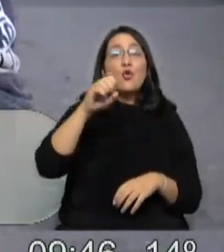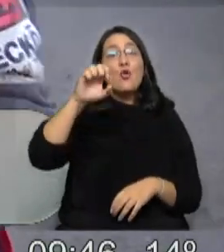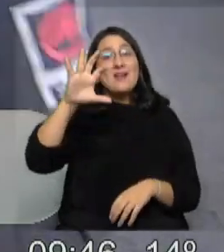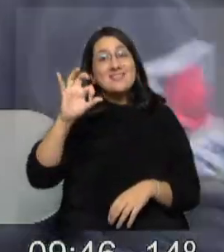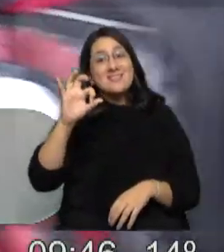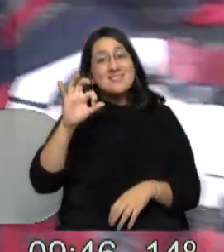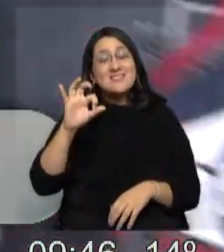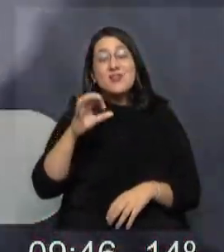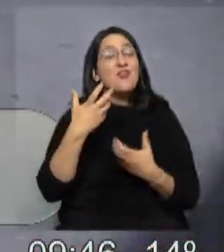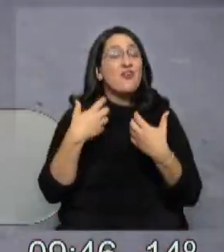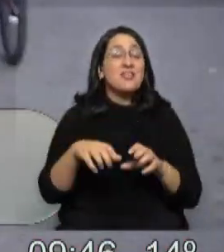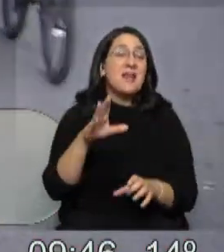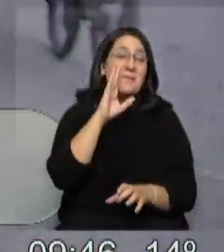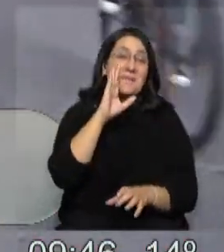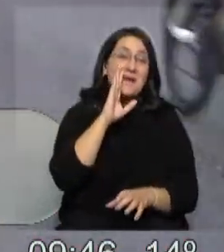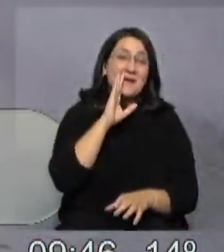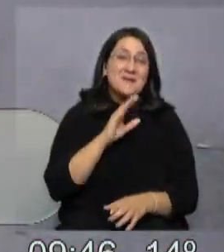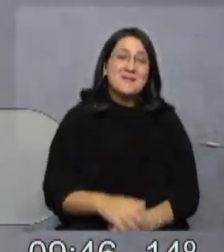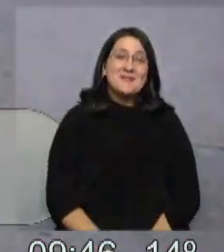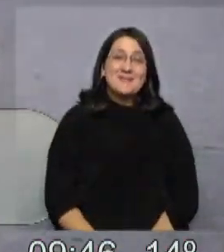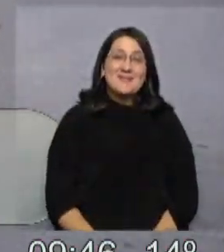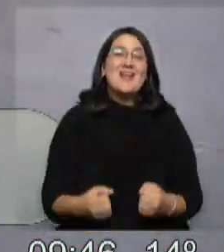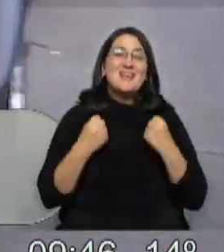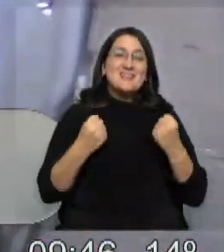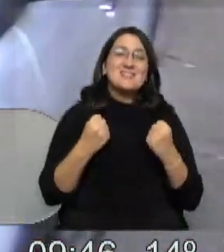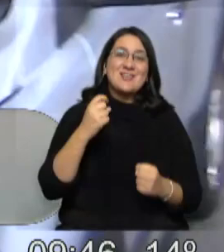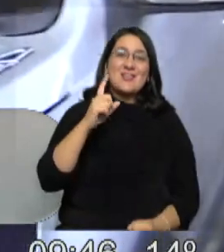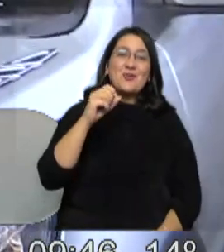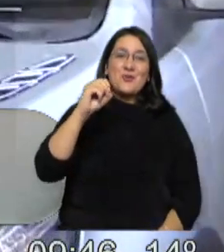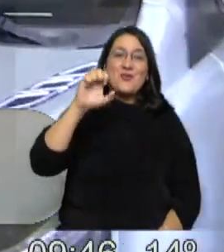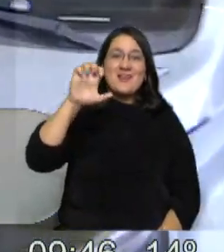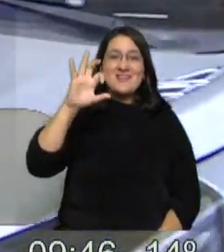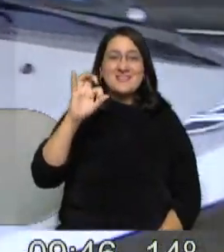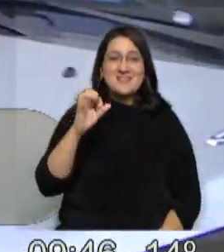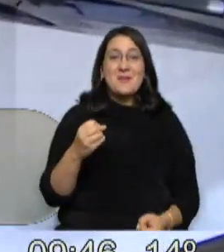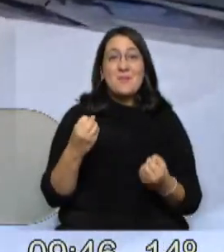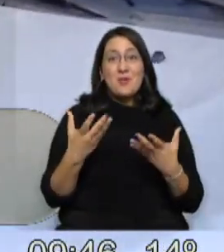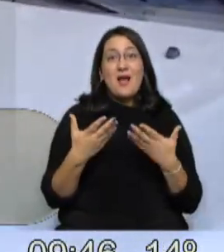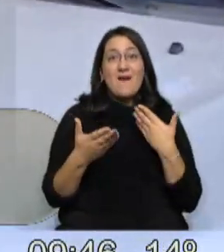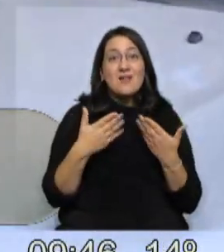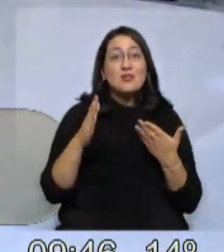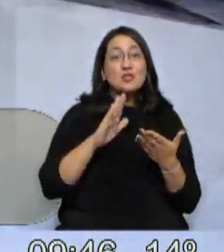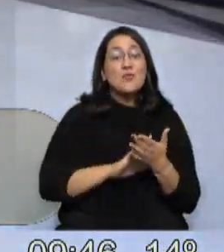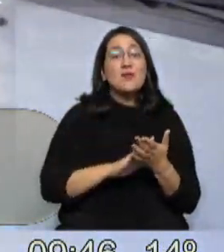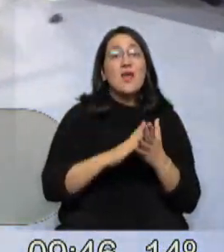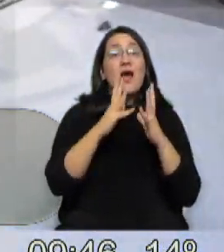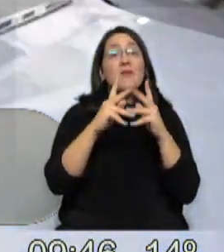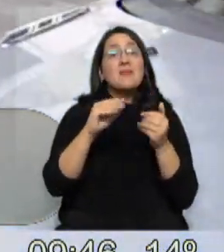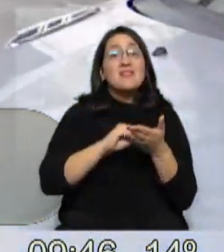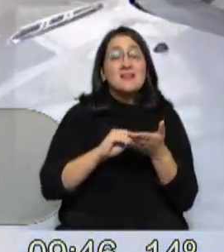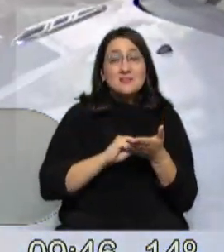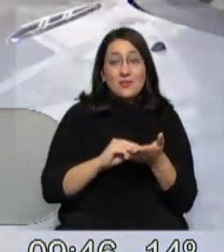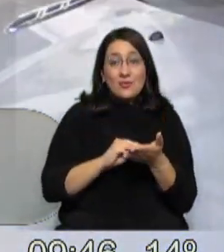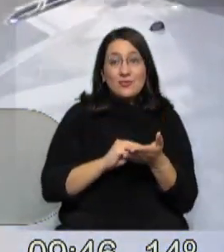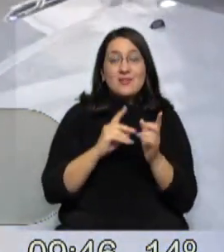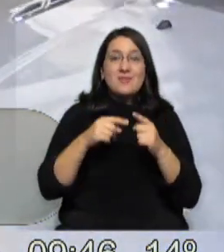vos, ¿qué pasa? El Goes, el vecino, el hincha de Goes, arriba el Goes. Así que bueno, y hablando de administración, sí, compañeros, contame, y compañeras,